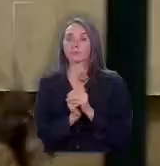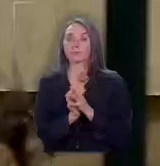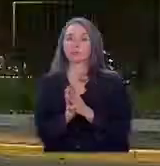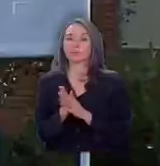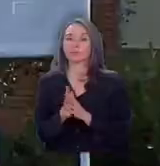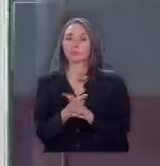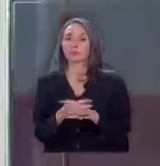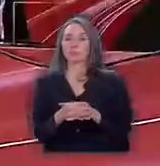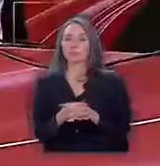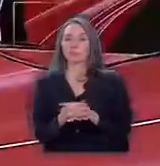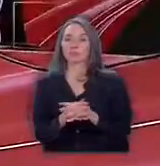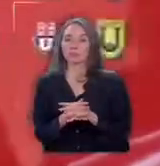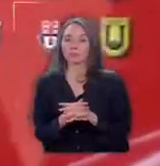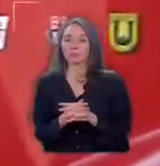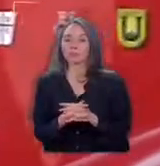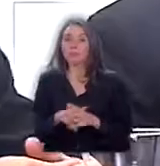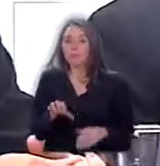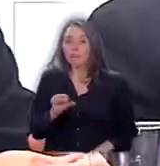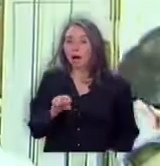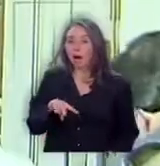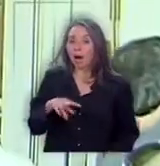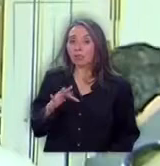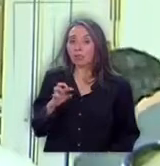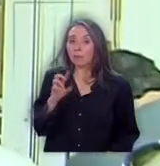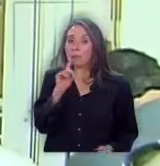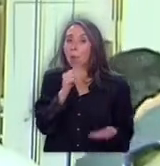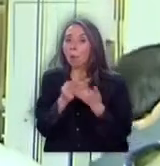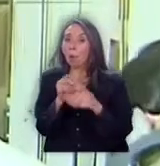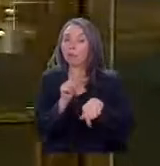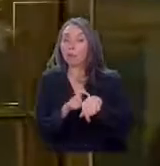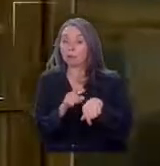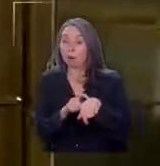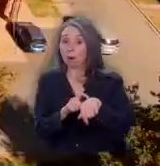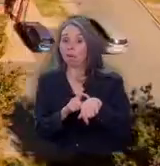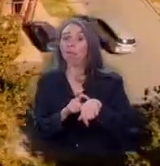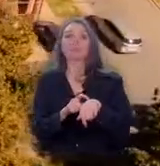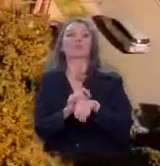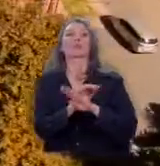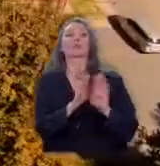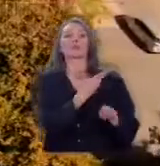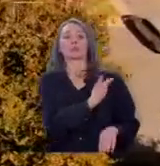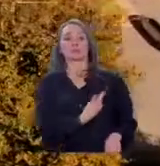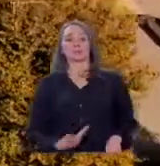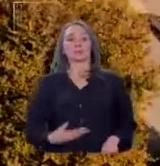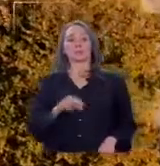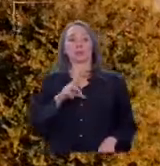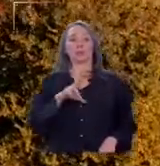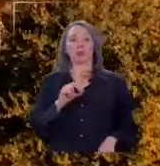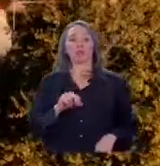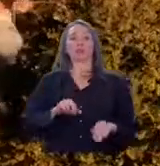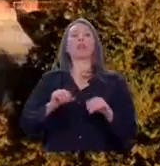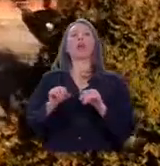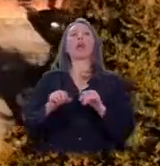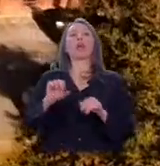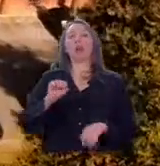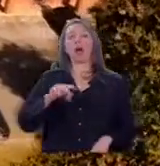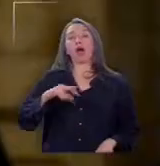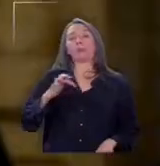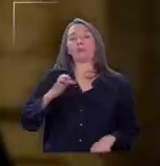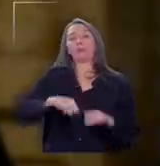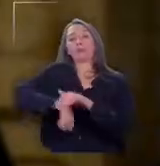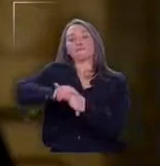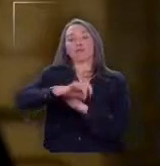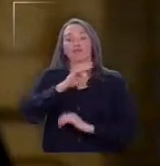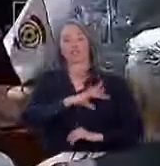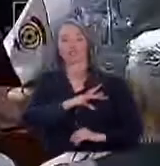detalles la anfp vive los últimos momentos de la era Moreno al mando del fútbol chileno sus días están contados